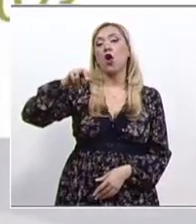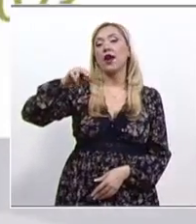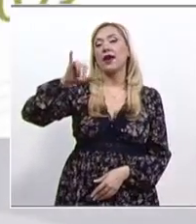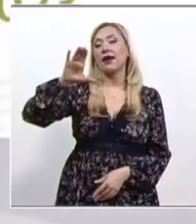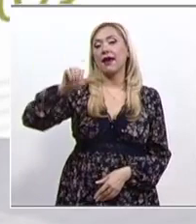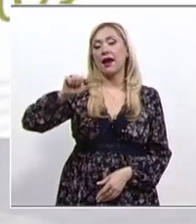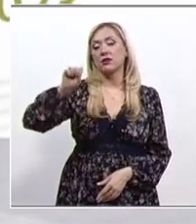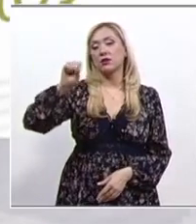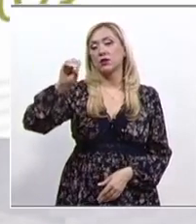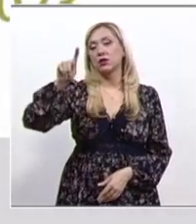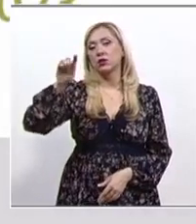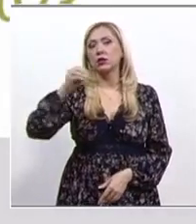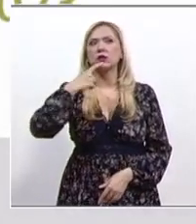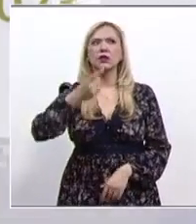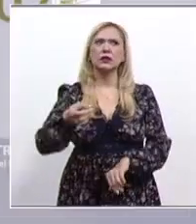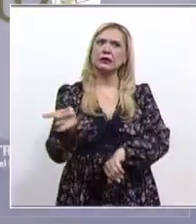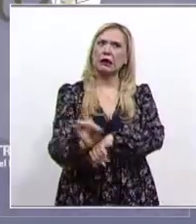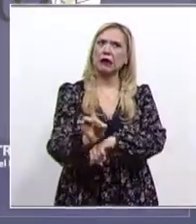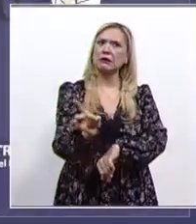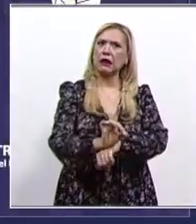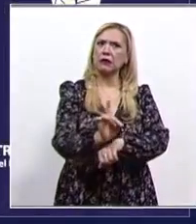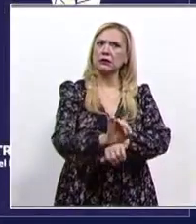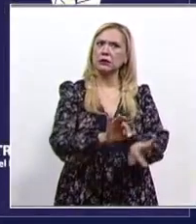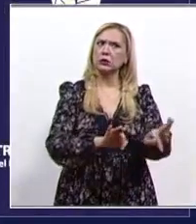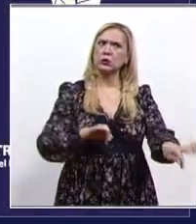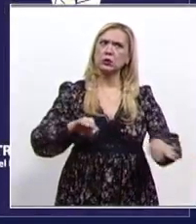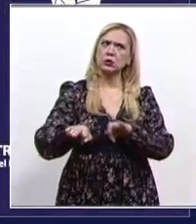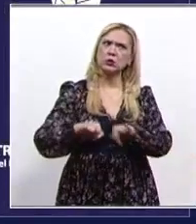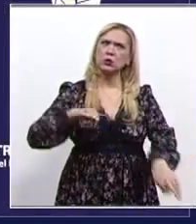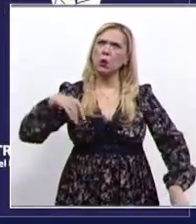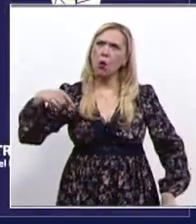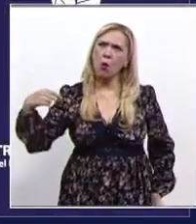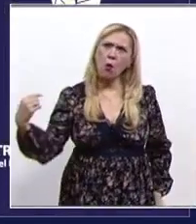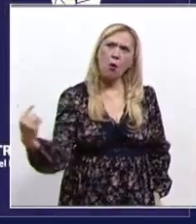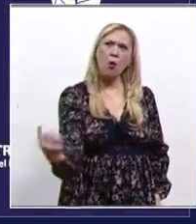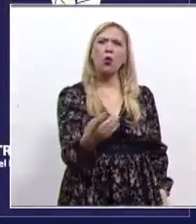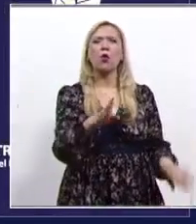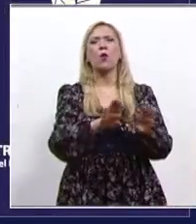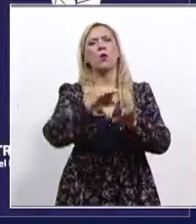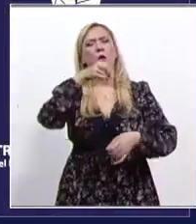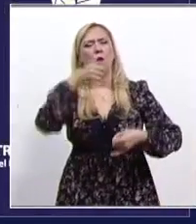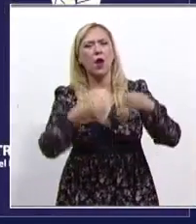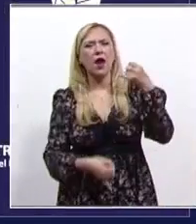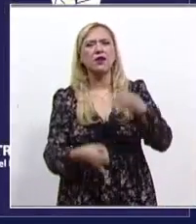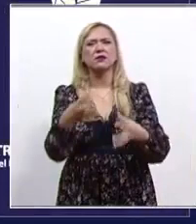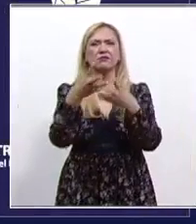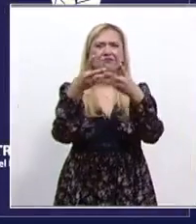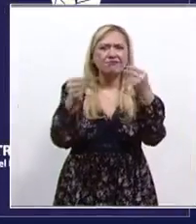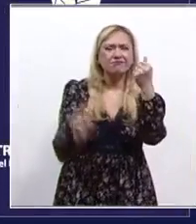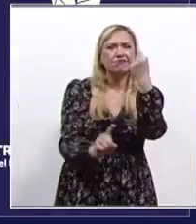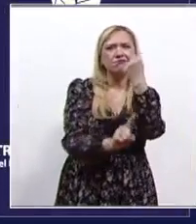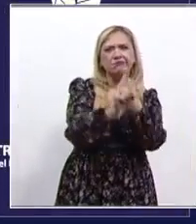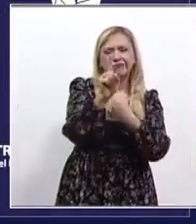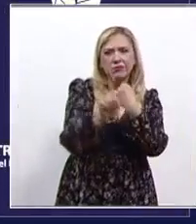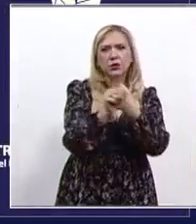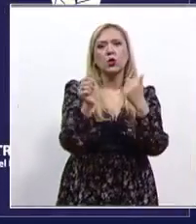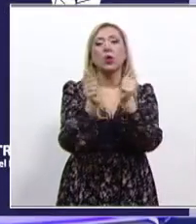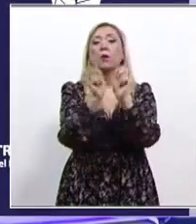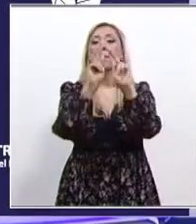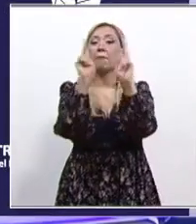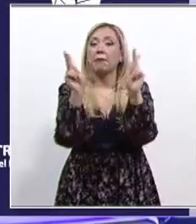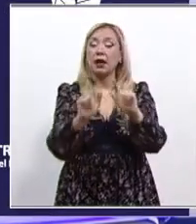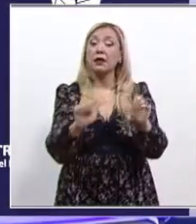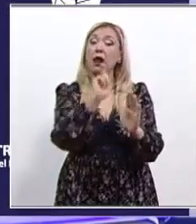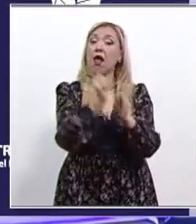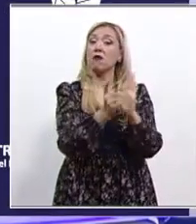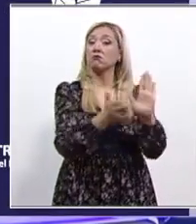el esfuerzo cotidiano de los impartidores de justicia para resolver y disolver los conflictos de una manera pacífica y jurídica, lo que